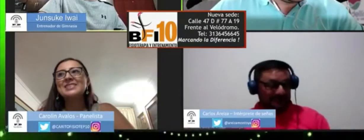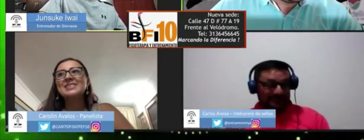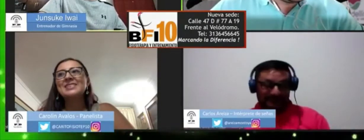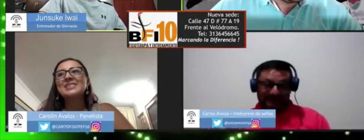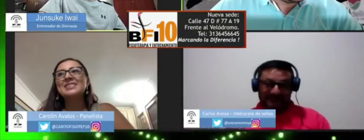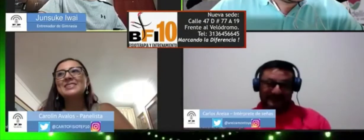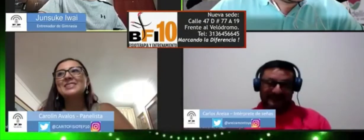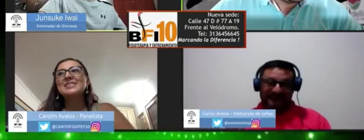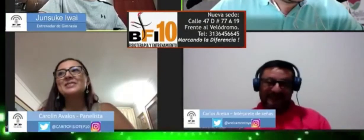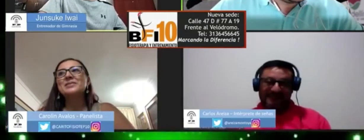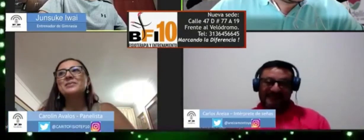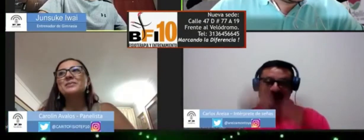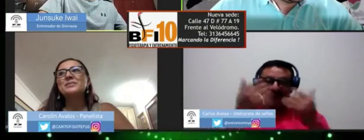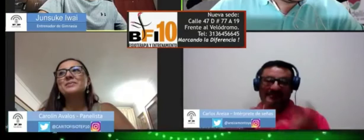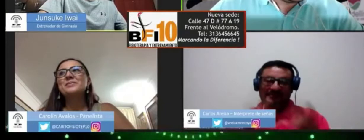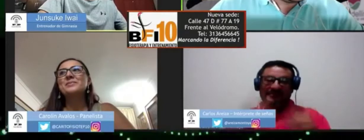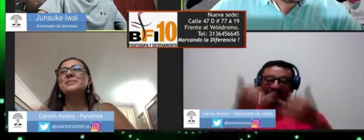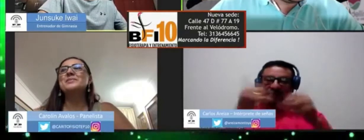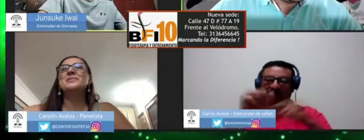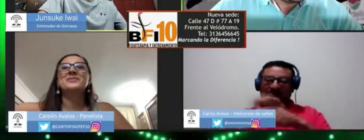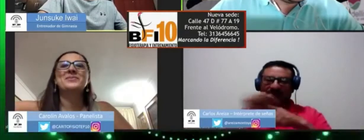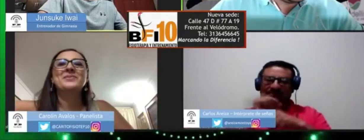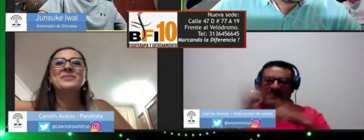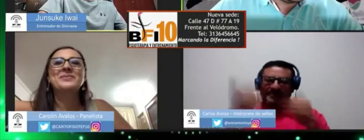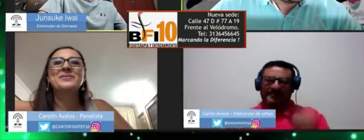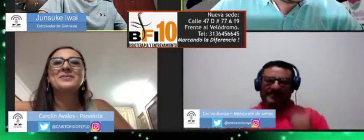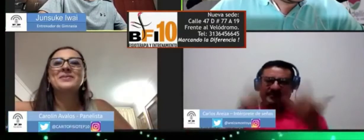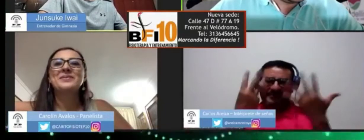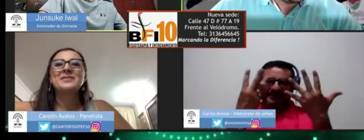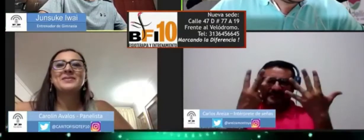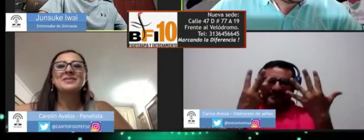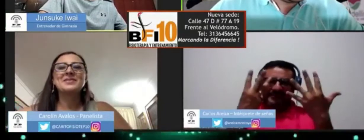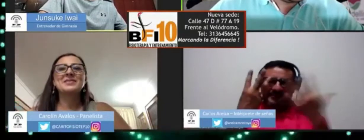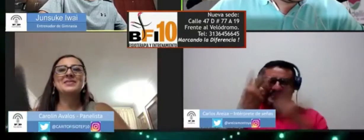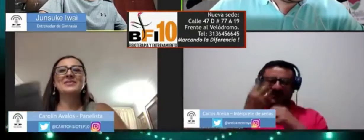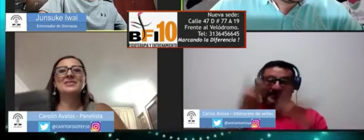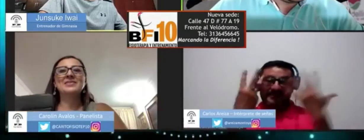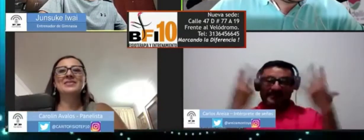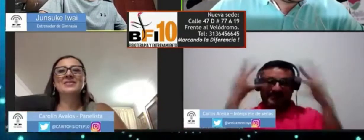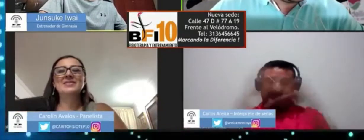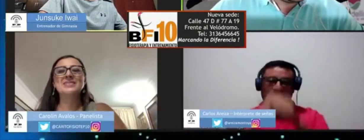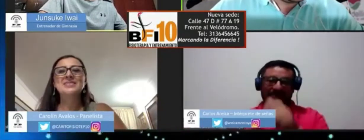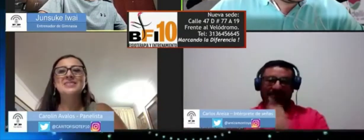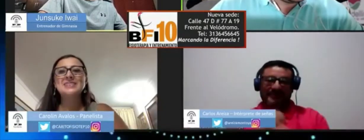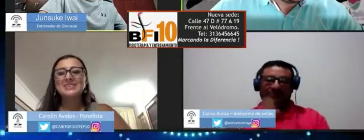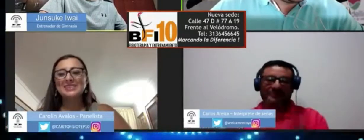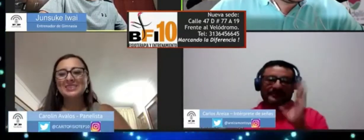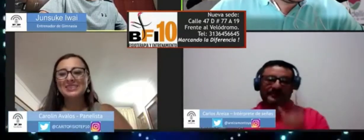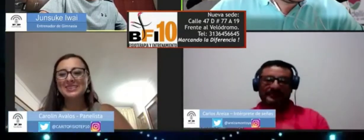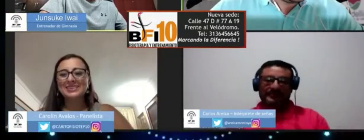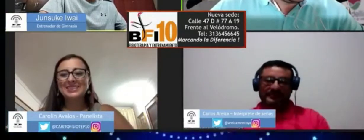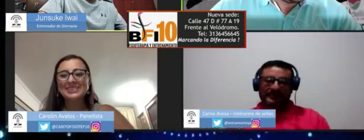cuando termina el entrenamiento, ya 8 de la noche, bueno, Jorgito, usted ya terminó el